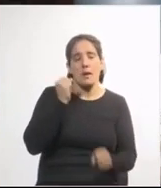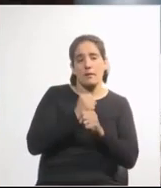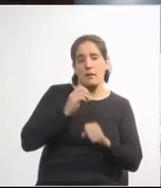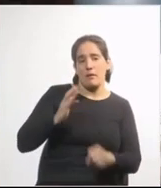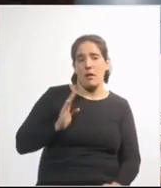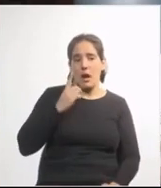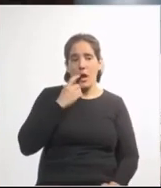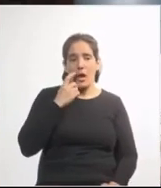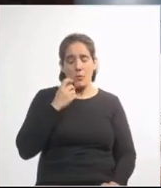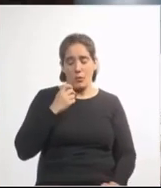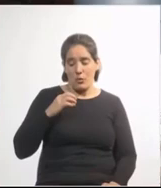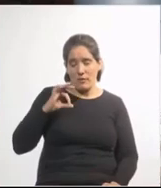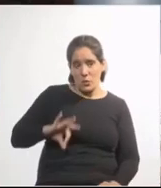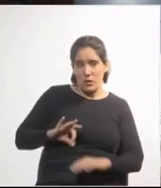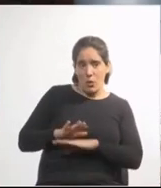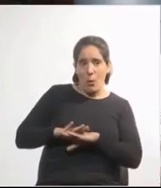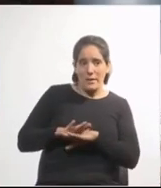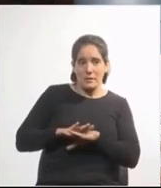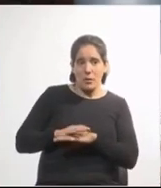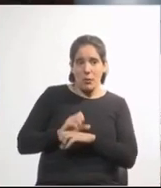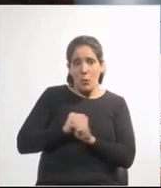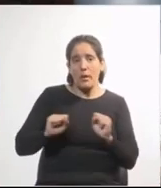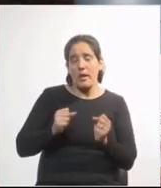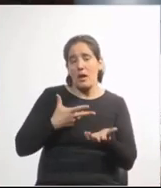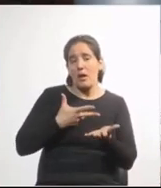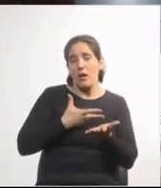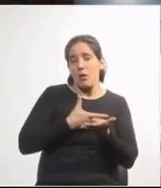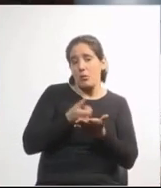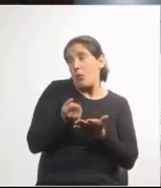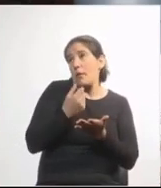trabajadoras y trabajadores de ingresos medios y medios bajos.